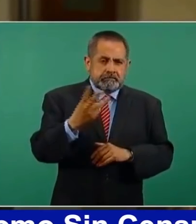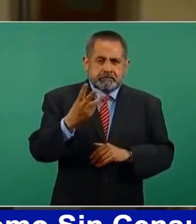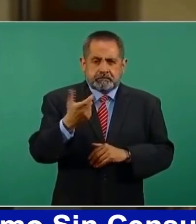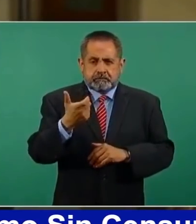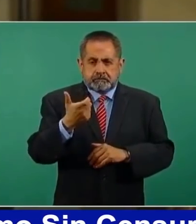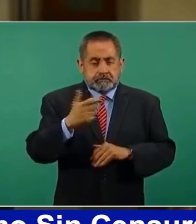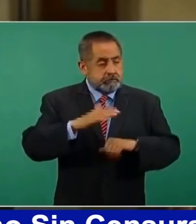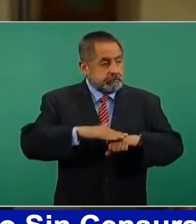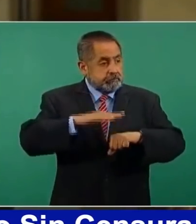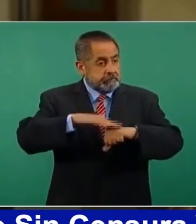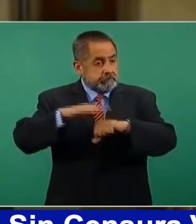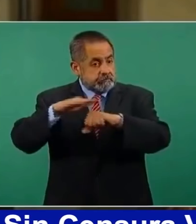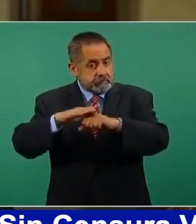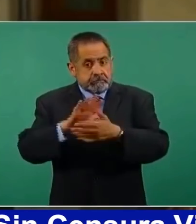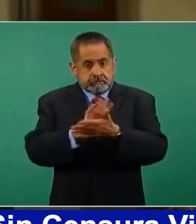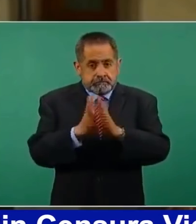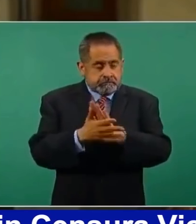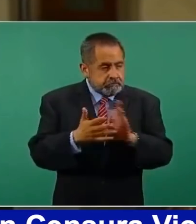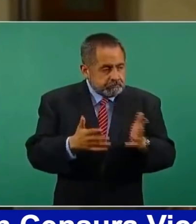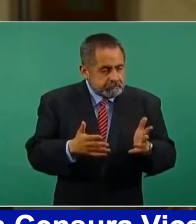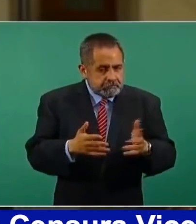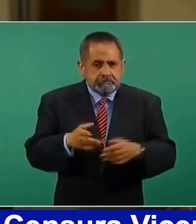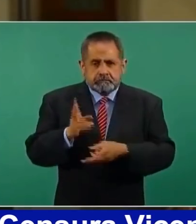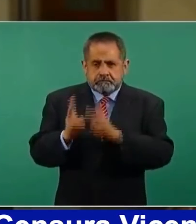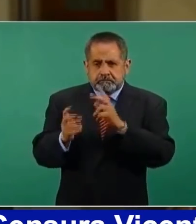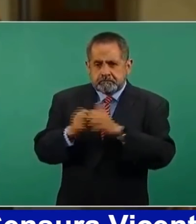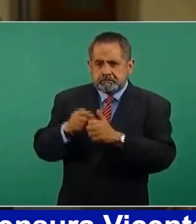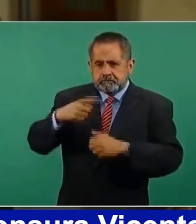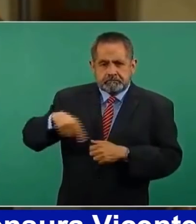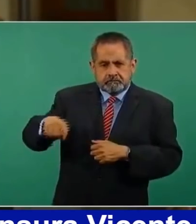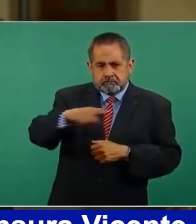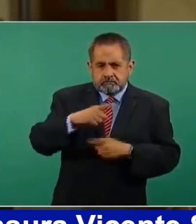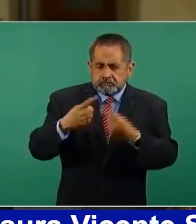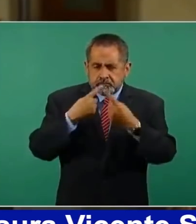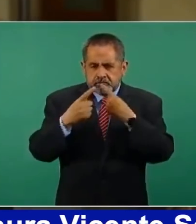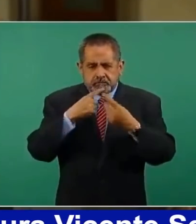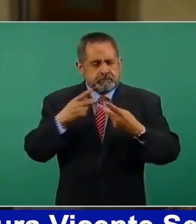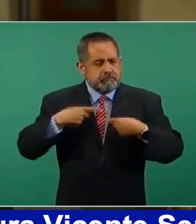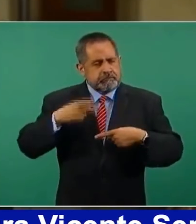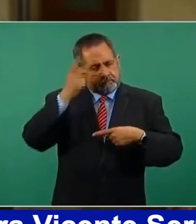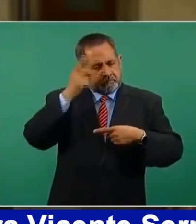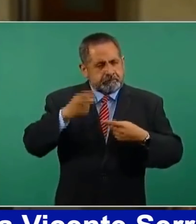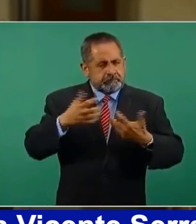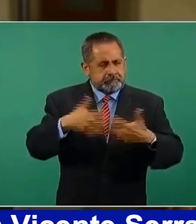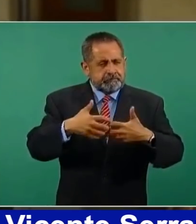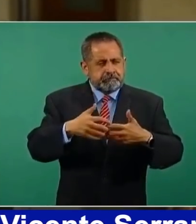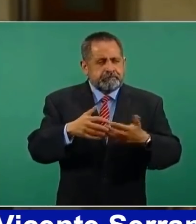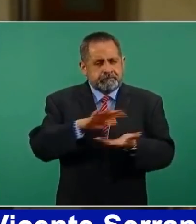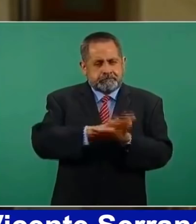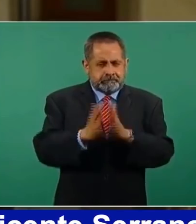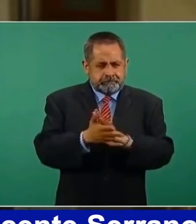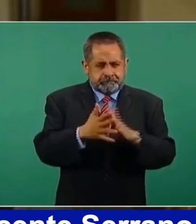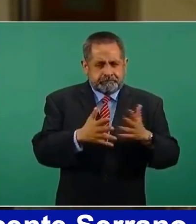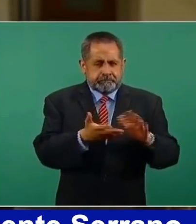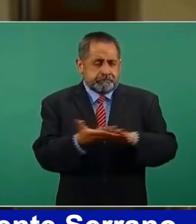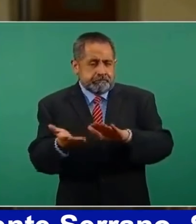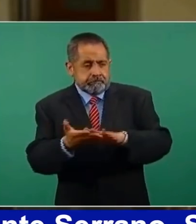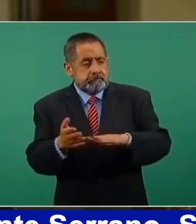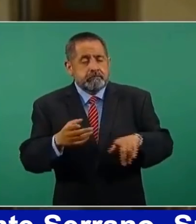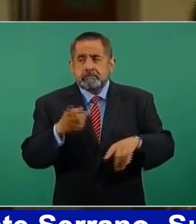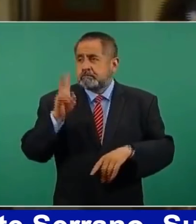todos los estados del país. También he platicado con los con los tortilleros, y lo que me refieren es que hay